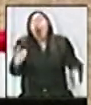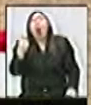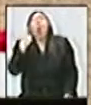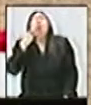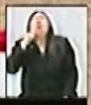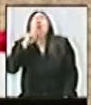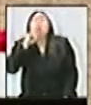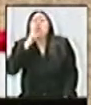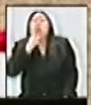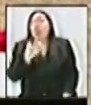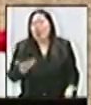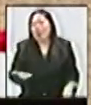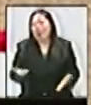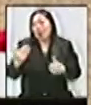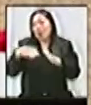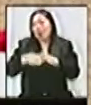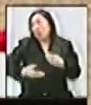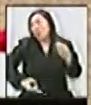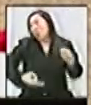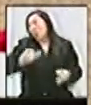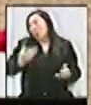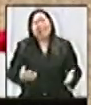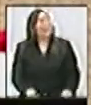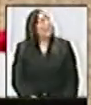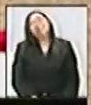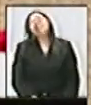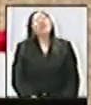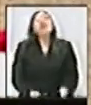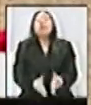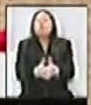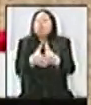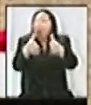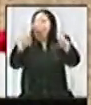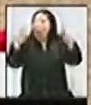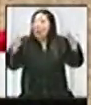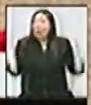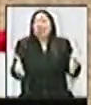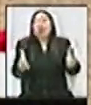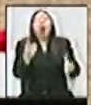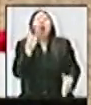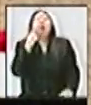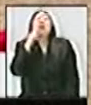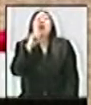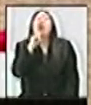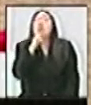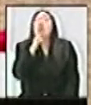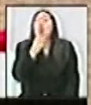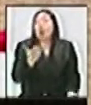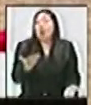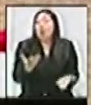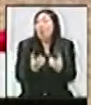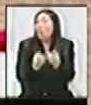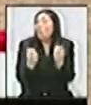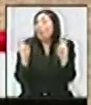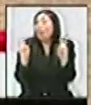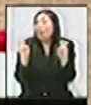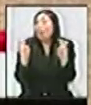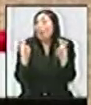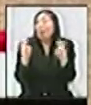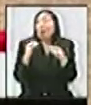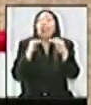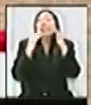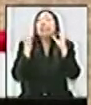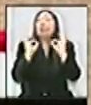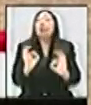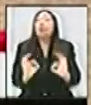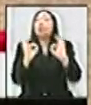hombres y mujeres en el acceso a la justicia. Y hay una brecha inmensa entre hombres y mujeres en muchos temas que nos han ido